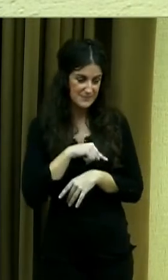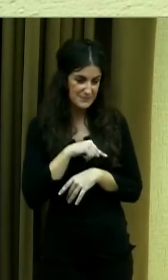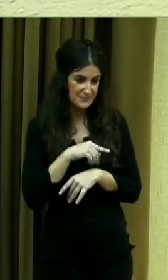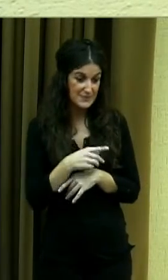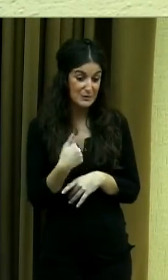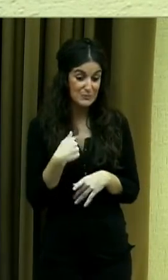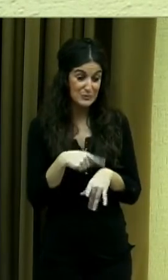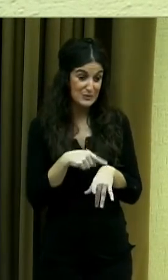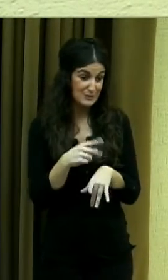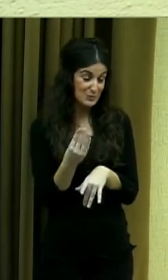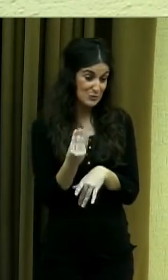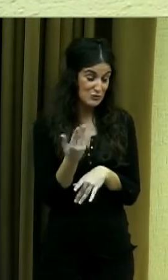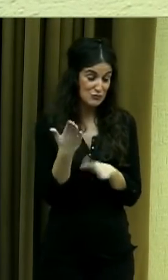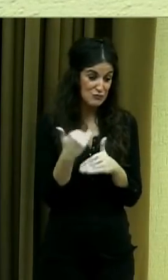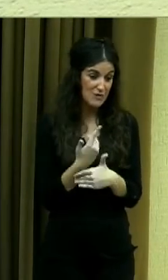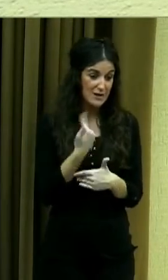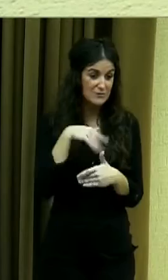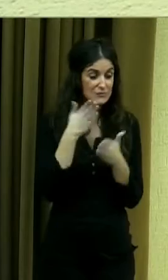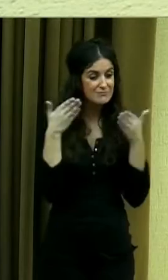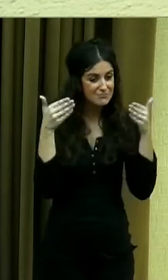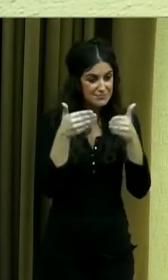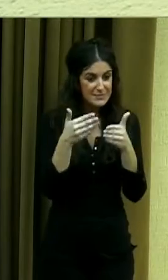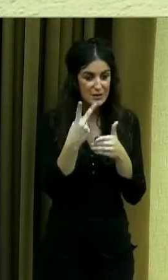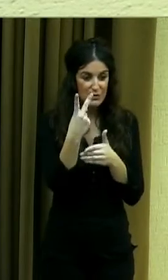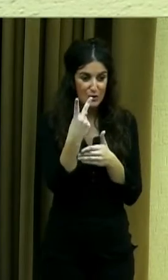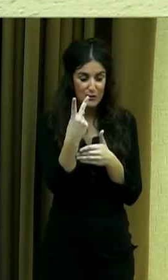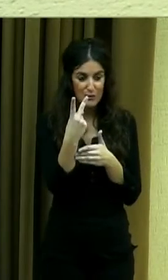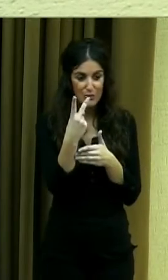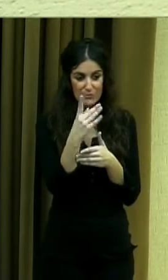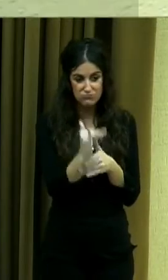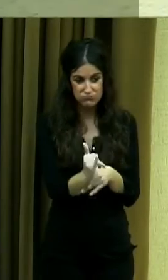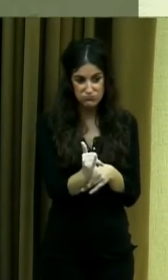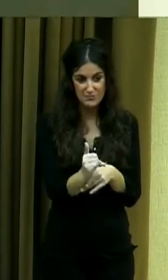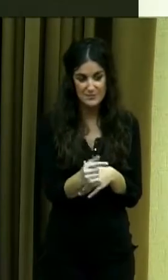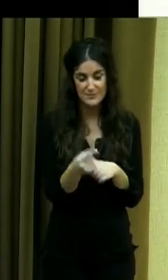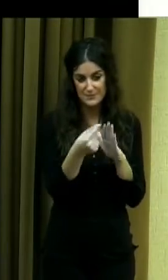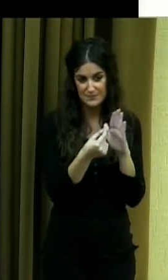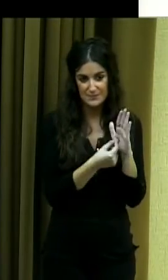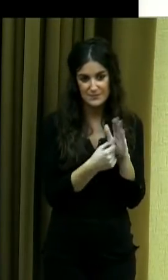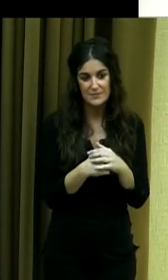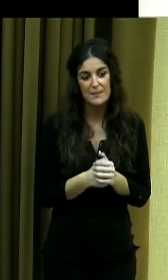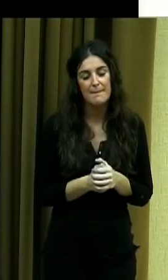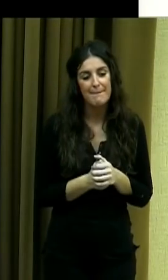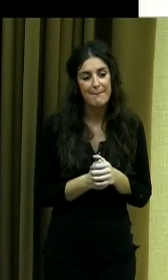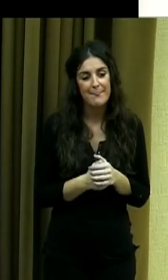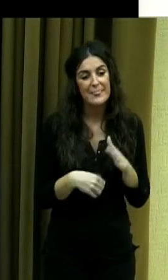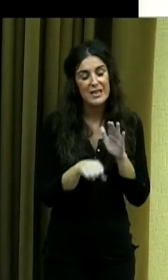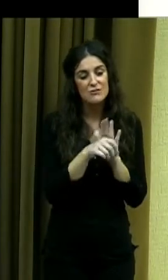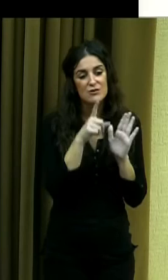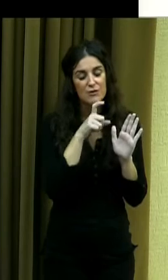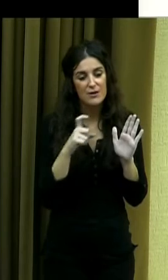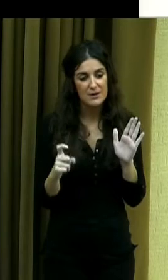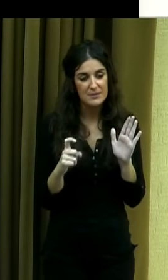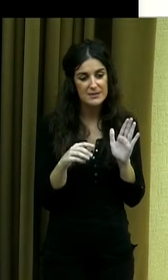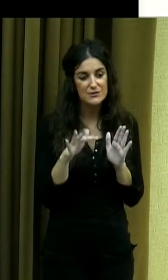tenemos mucho tiempo, nos vamos a centrar un poco en los dos que tenemos señalados. Quiero que veáis los signos de alarma o las claves